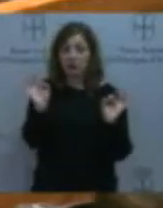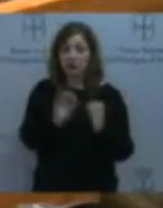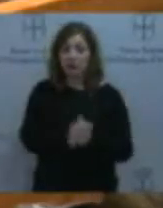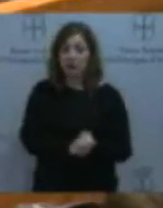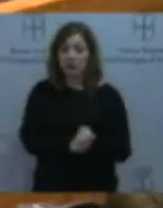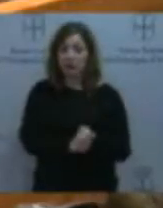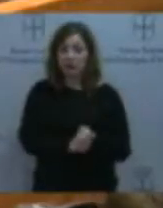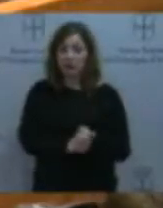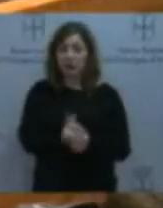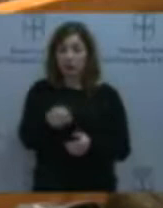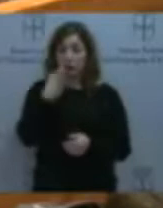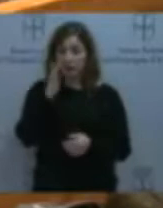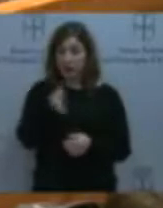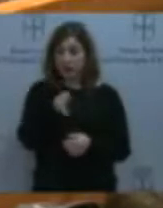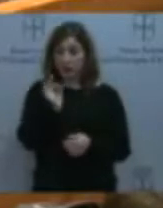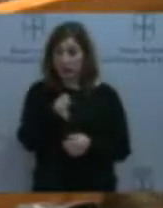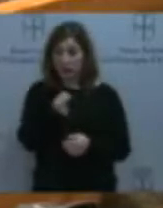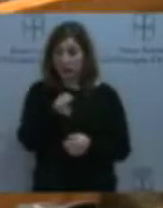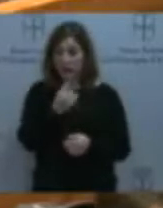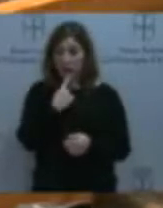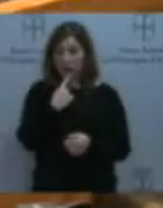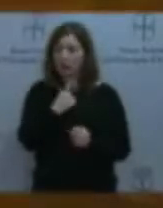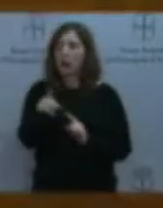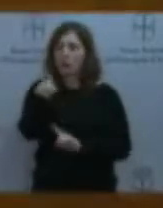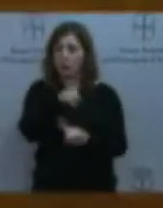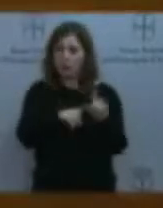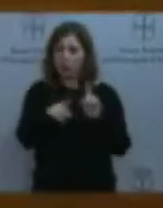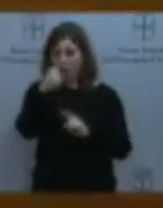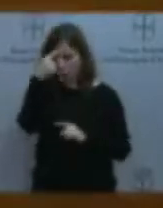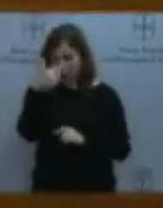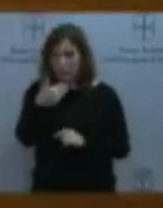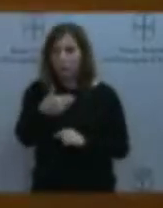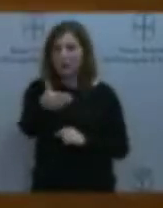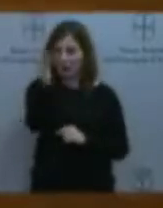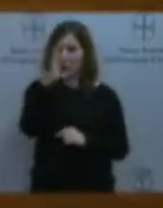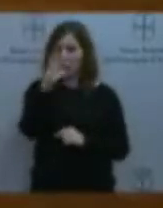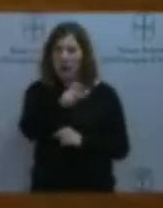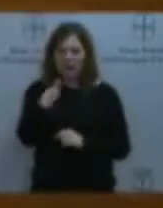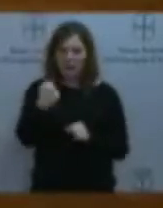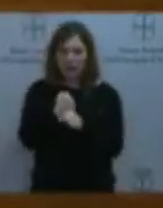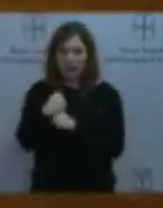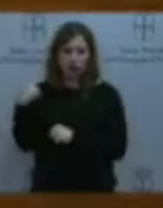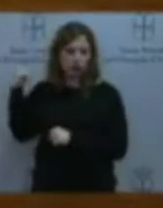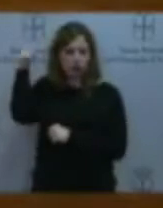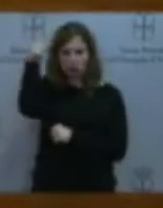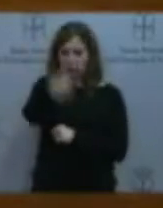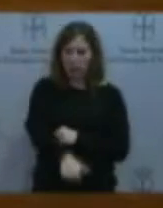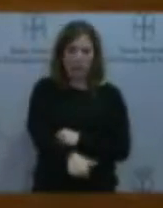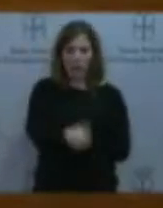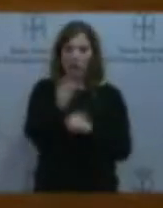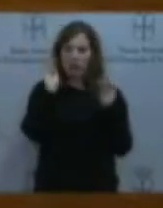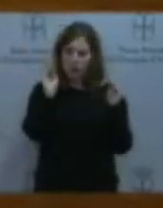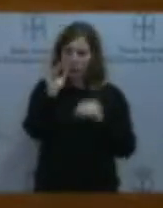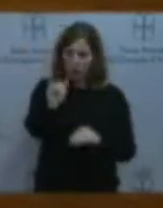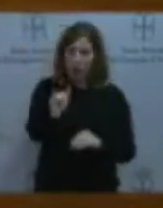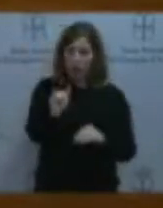y eso es verdad, una quiebra generacional, una quiebra de expectativas. Gente que había trabajado toda su vida, que se había formado, se encontraba con